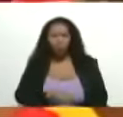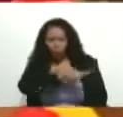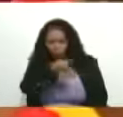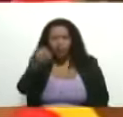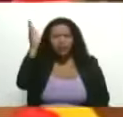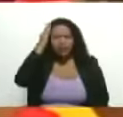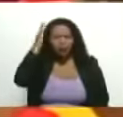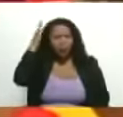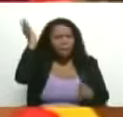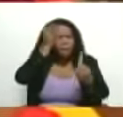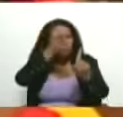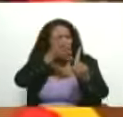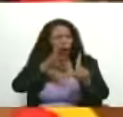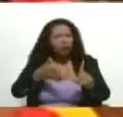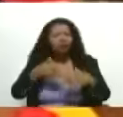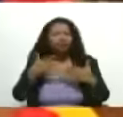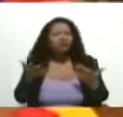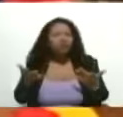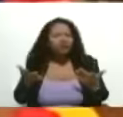instrucción, verdad?